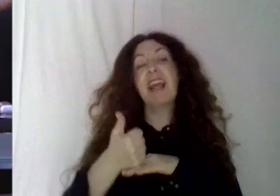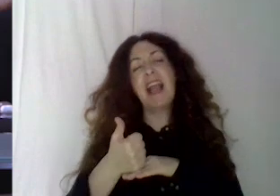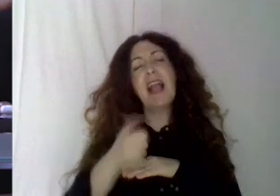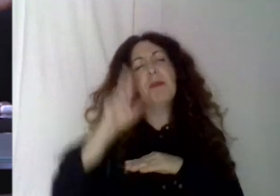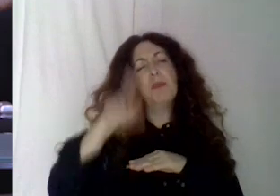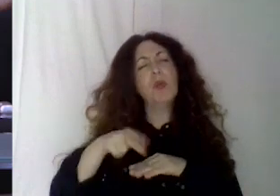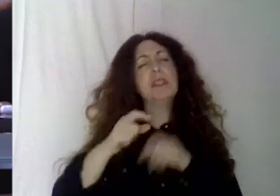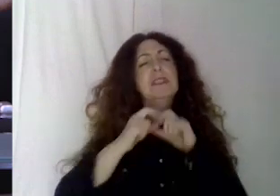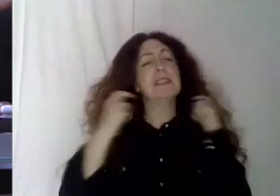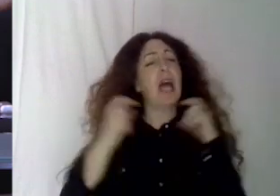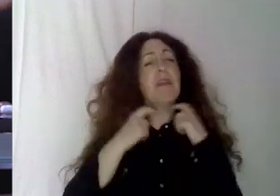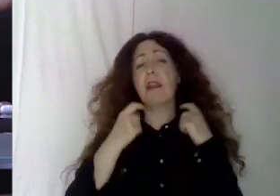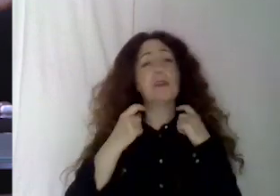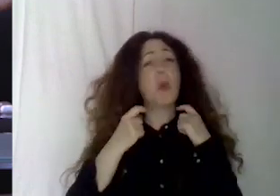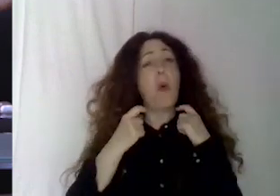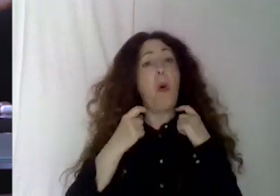Caravaggio